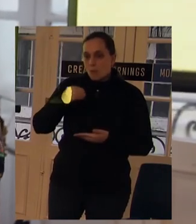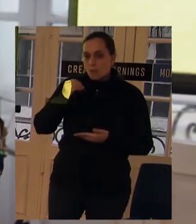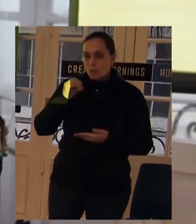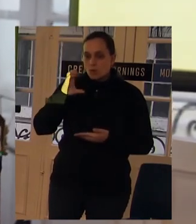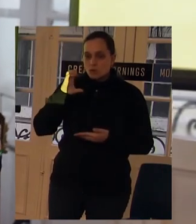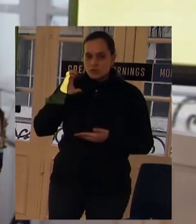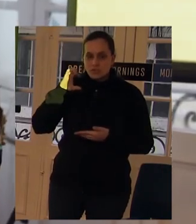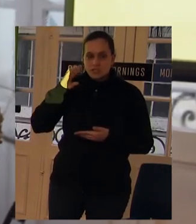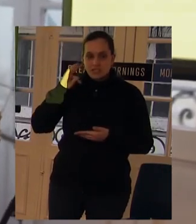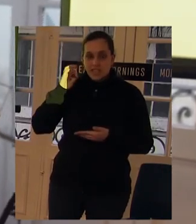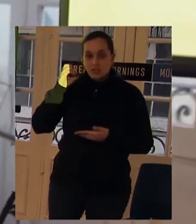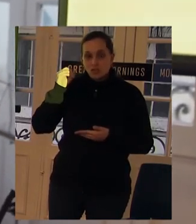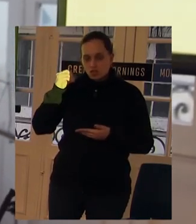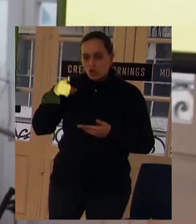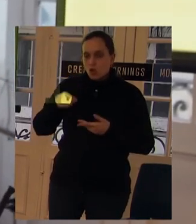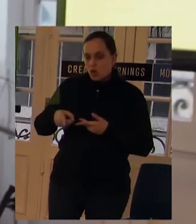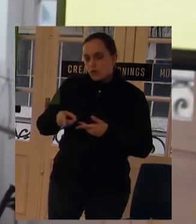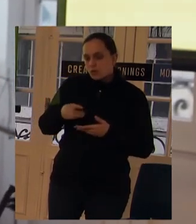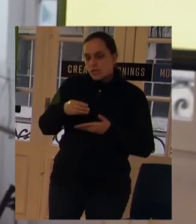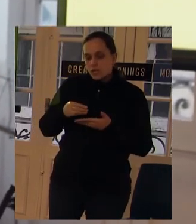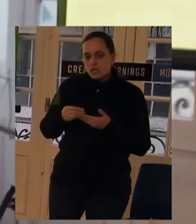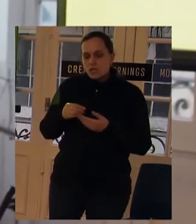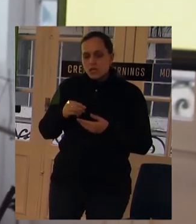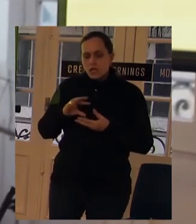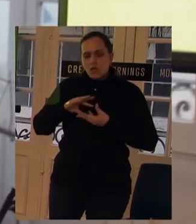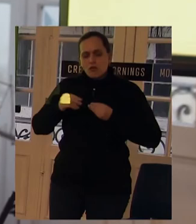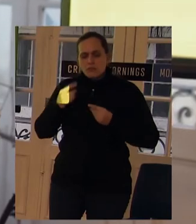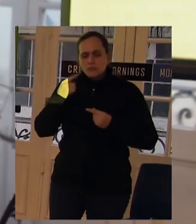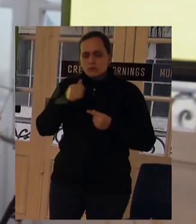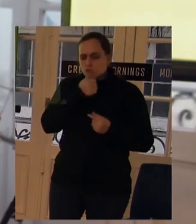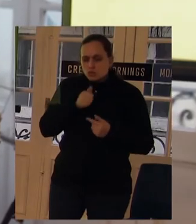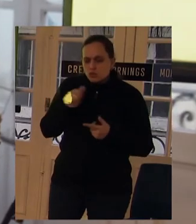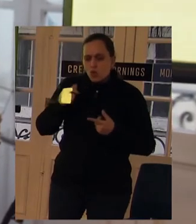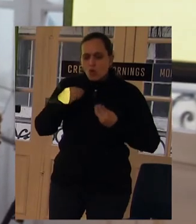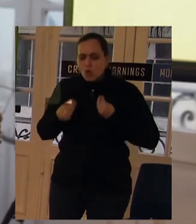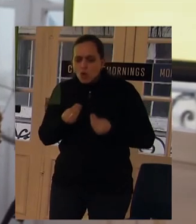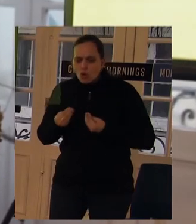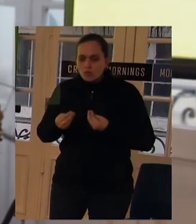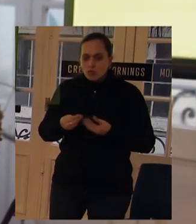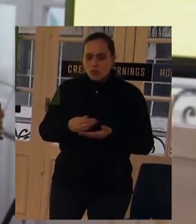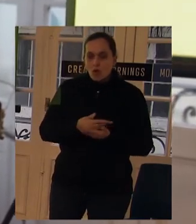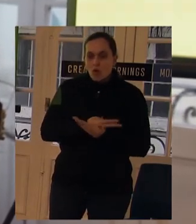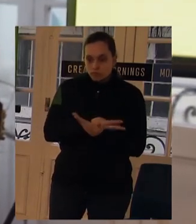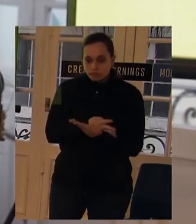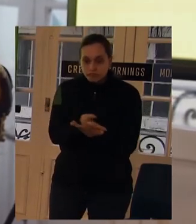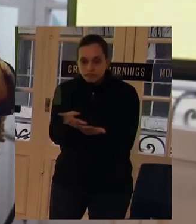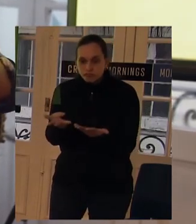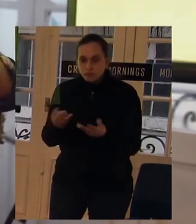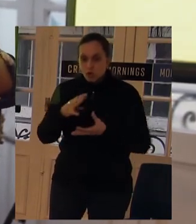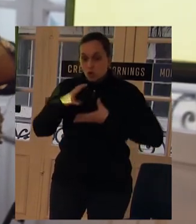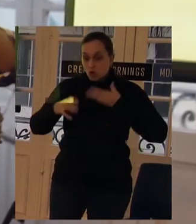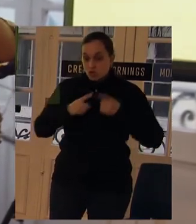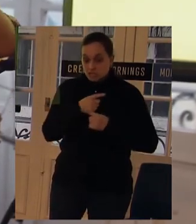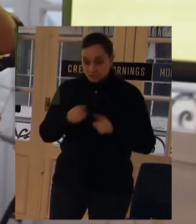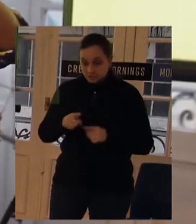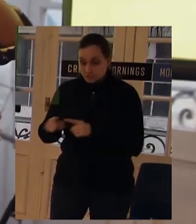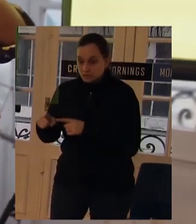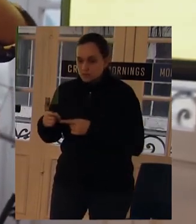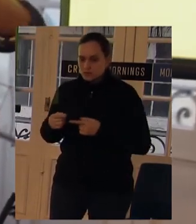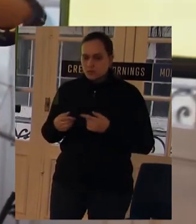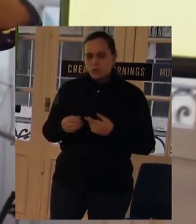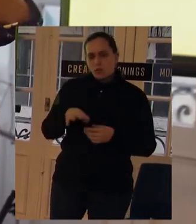forma, esta es, así es como lo pienso resolver. Le entrego una paleta de colores, empiezo a entender, bueno,